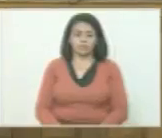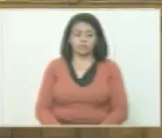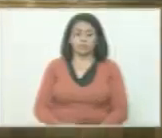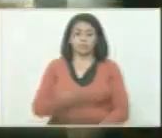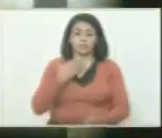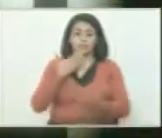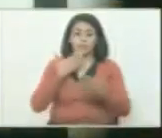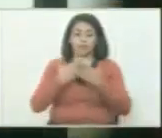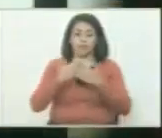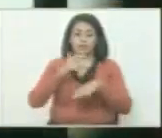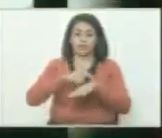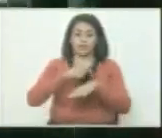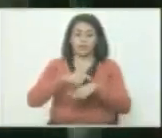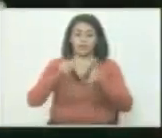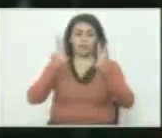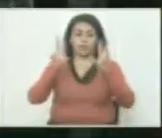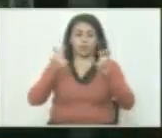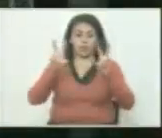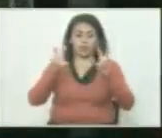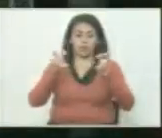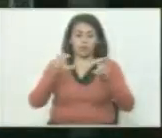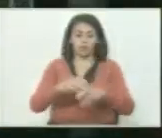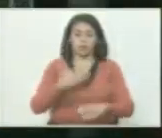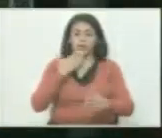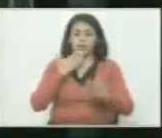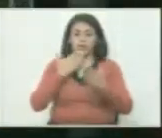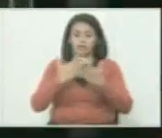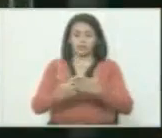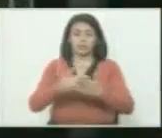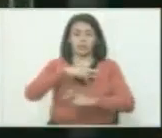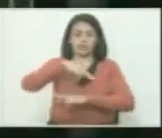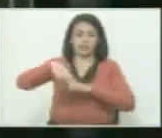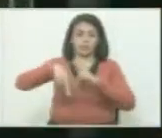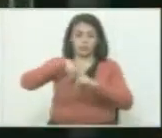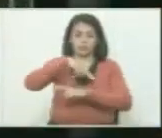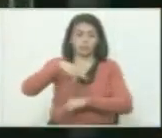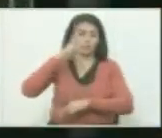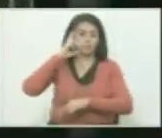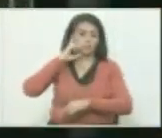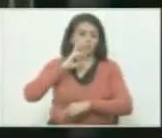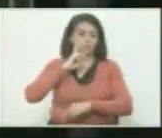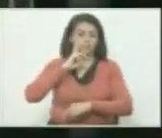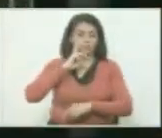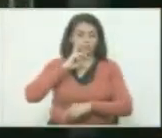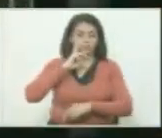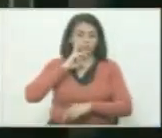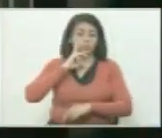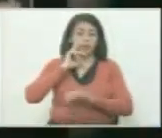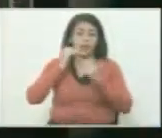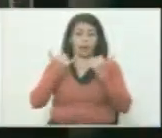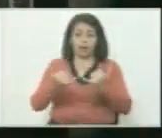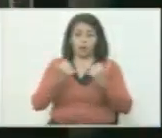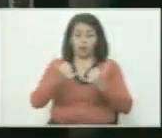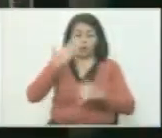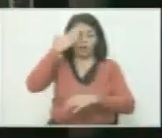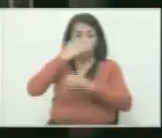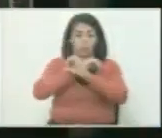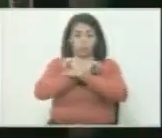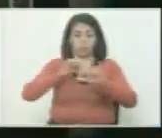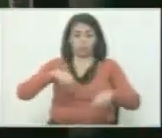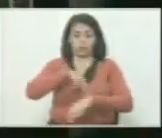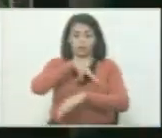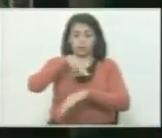Gracias a los tiempos nuevos, gracias a la revolución bolivariana, ahora la Guardia